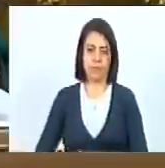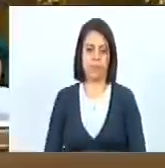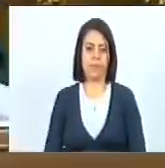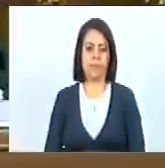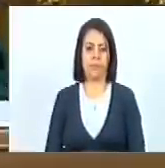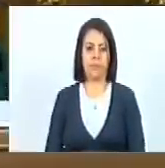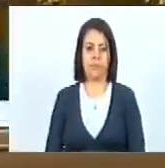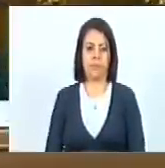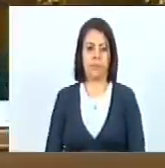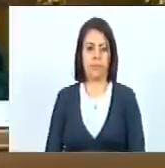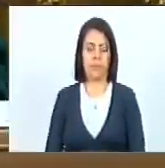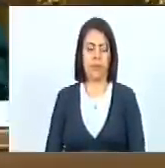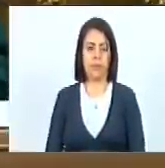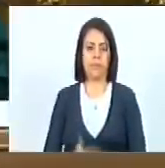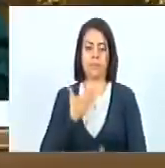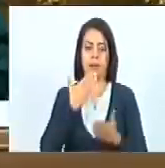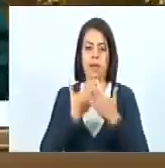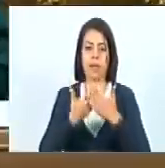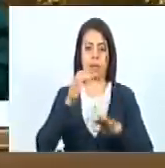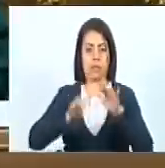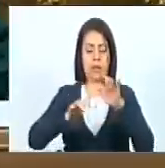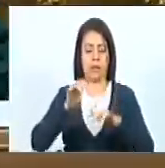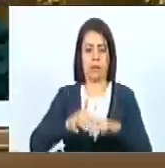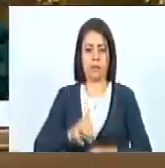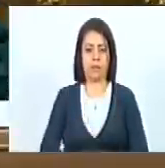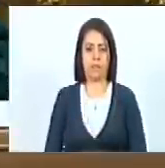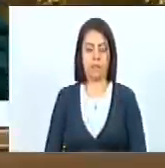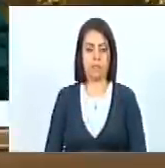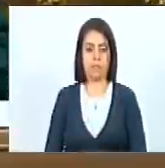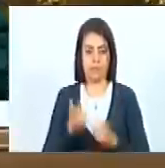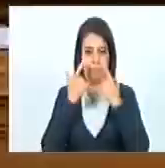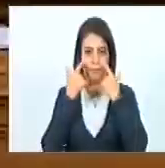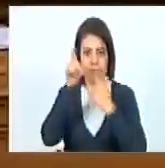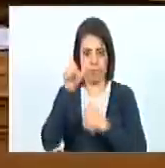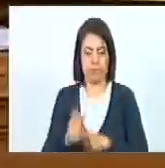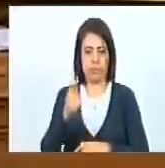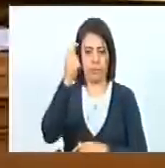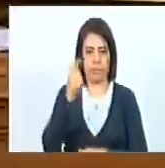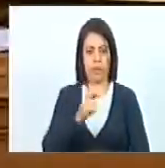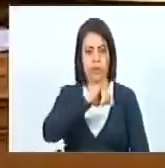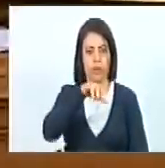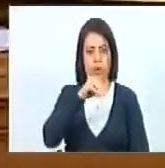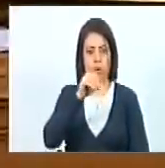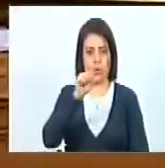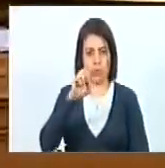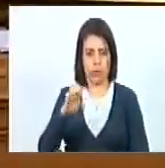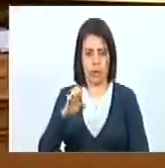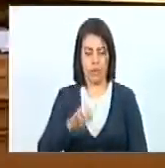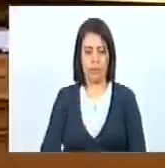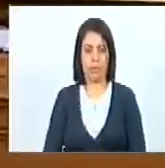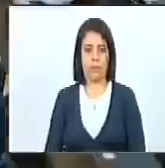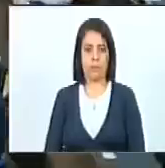presidente. Gracias, secretaria. Déjame el derecho de palabra al diputado José Gregorio Correa.